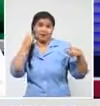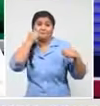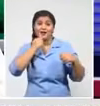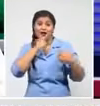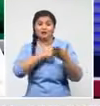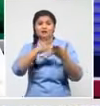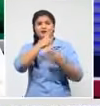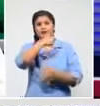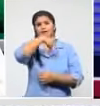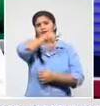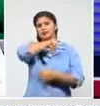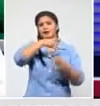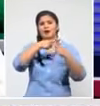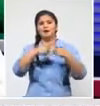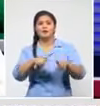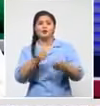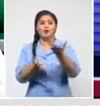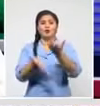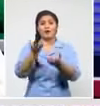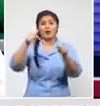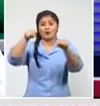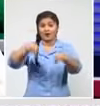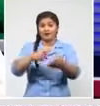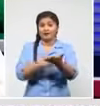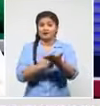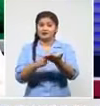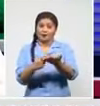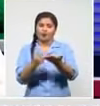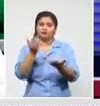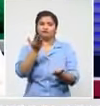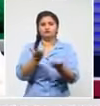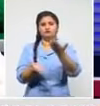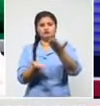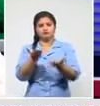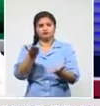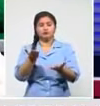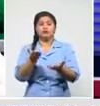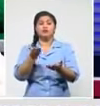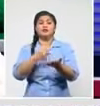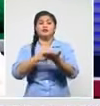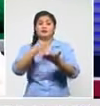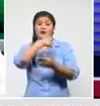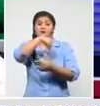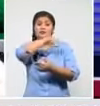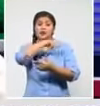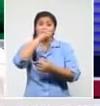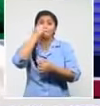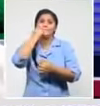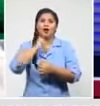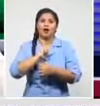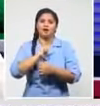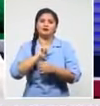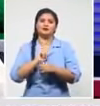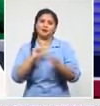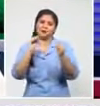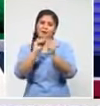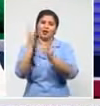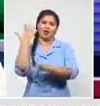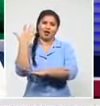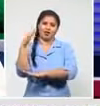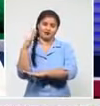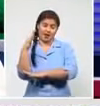lo comparamos con la semana anterior, pues hay una discreta disminución, aunque se ha